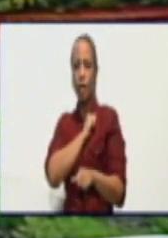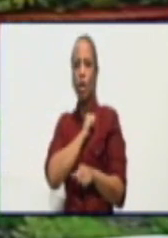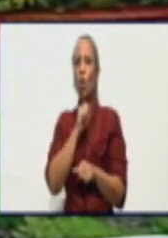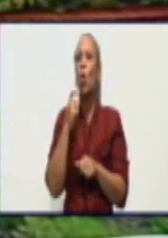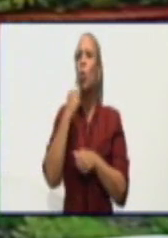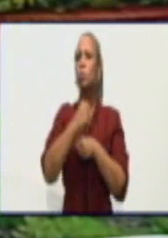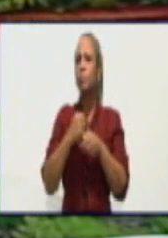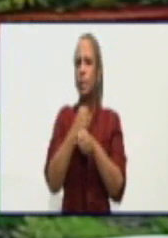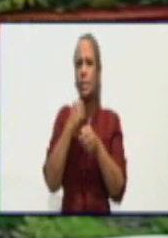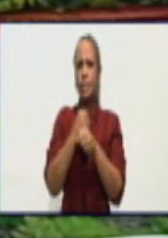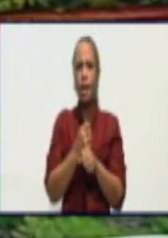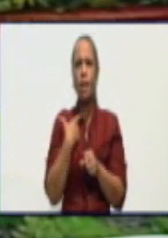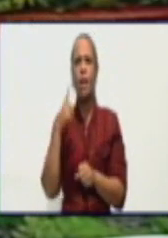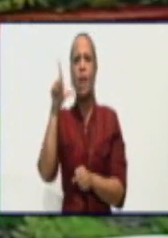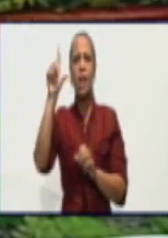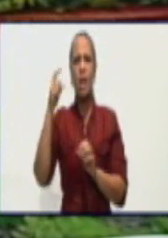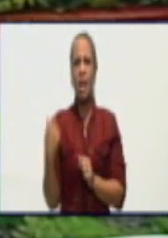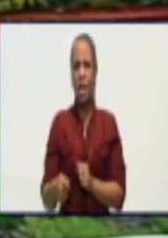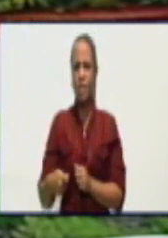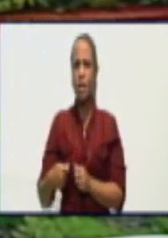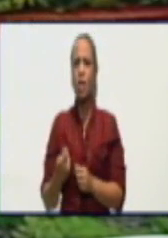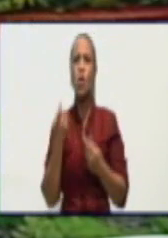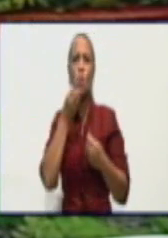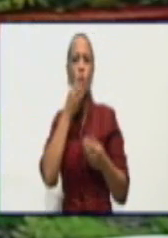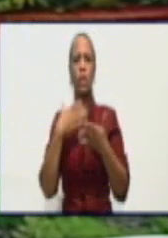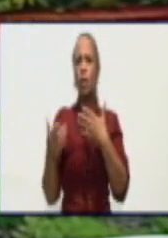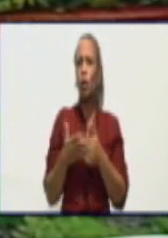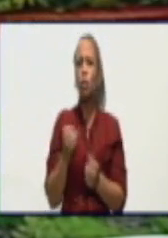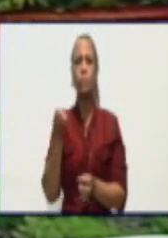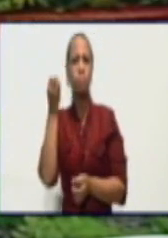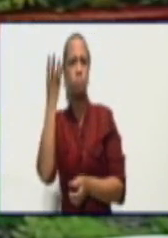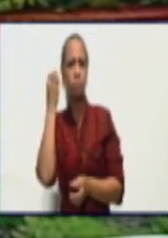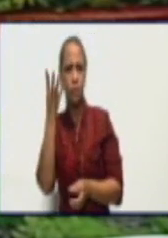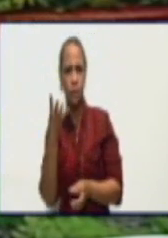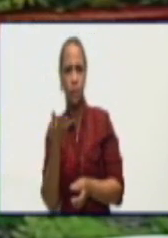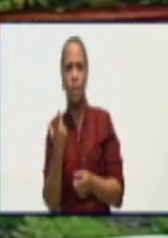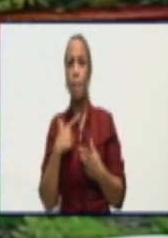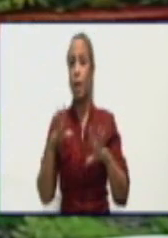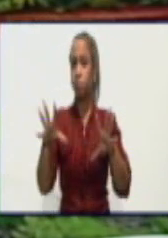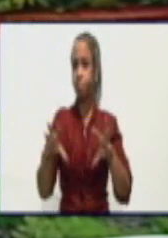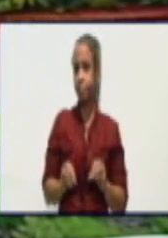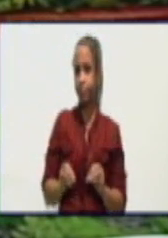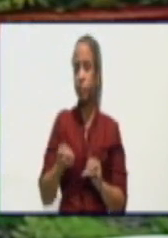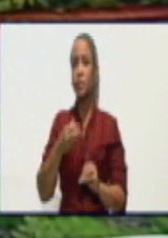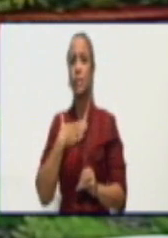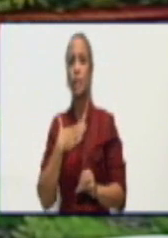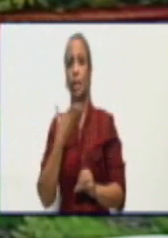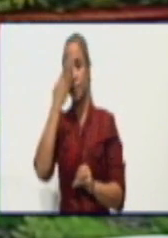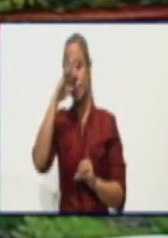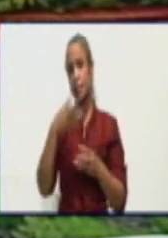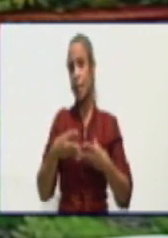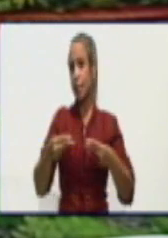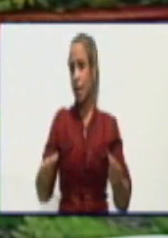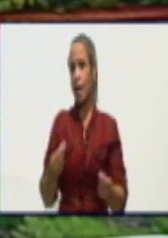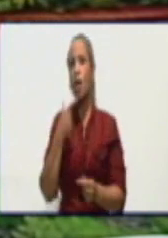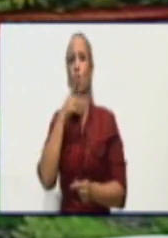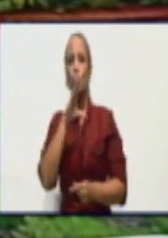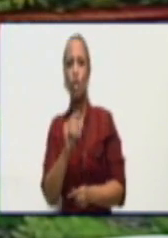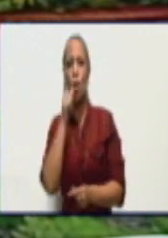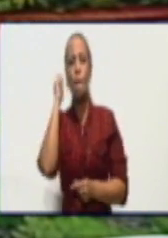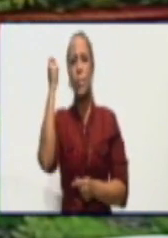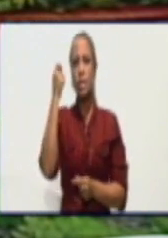leyes y cualquier tipo de engaño o de patraña para apoderarse de esta tierra. Como lo dijo Maceo, los